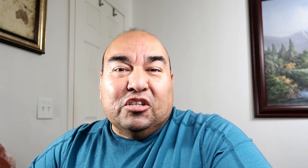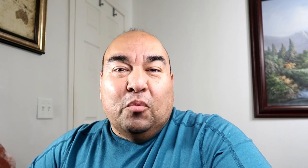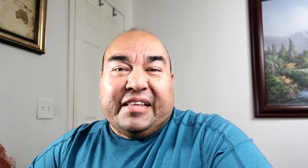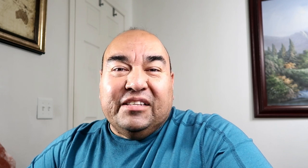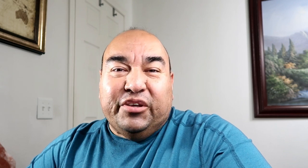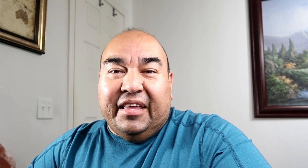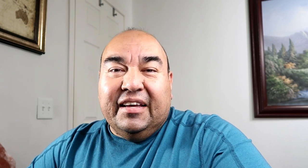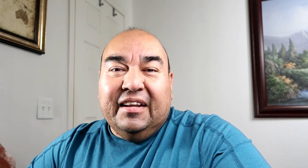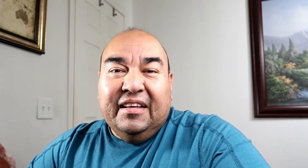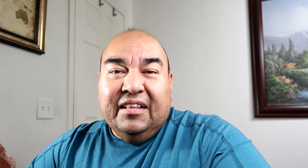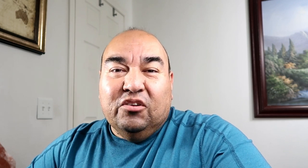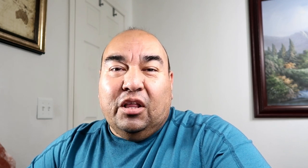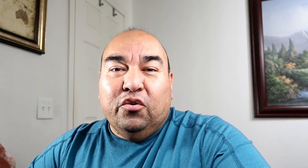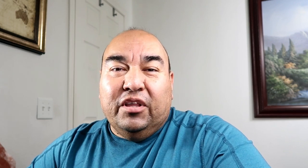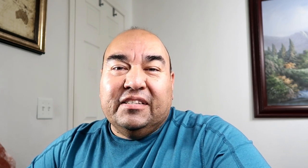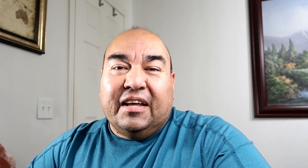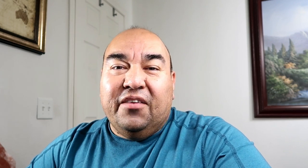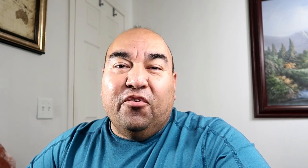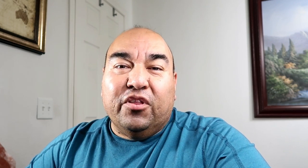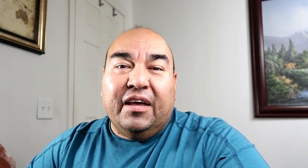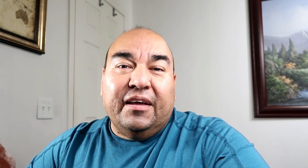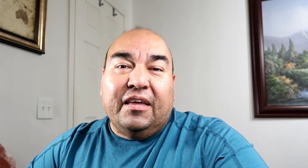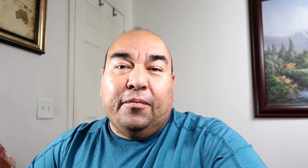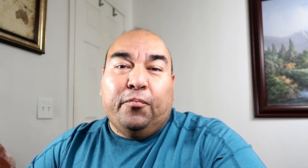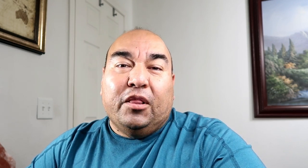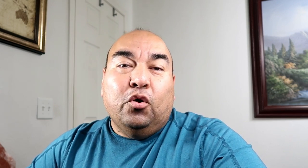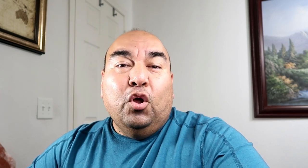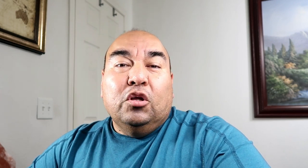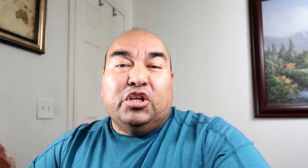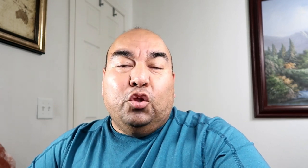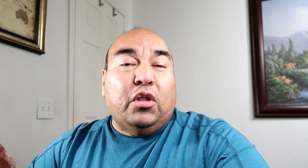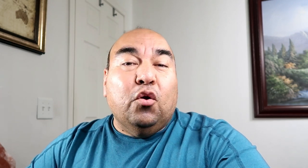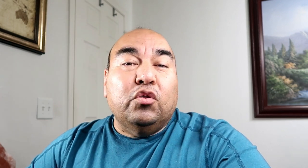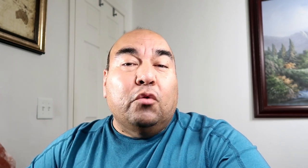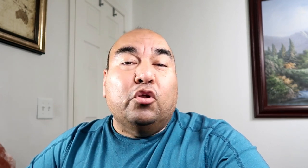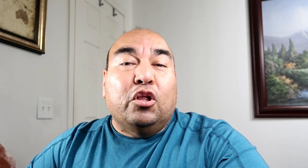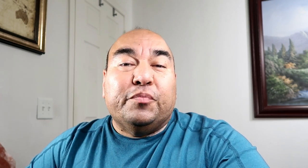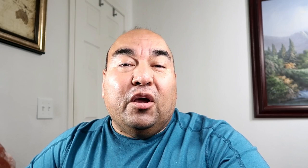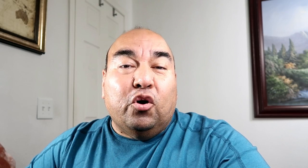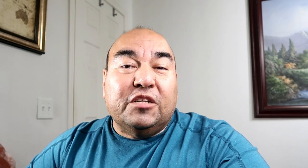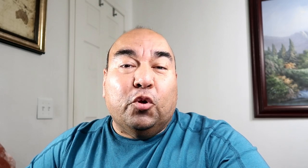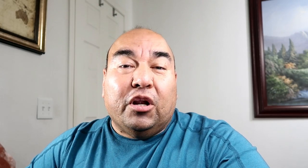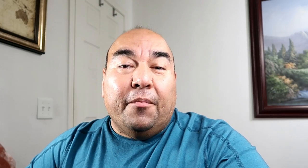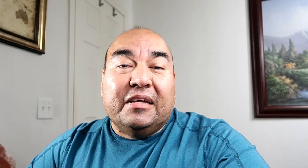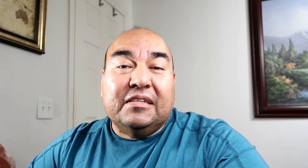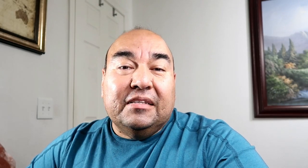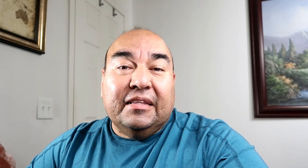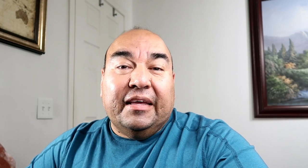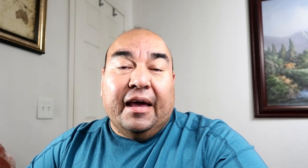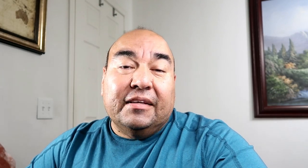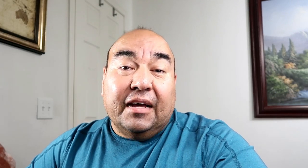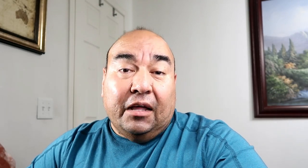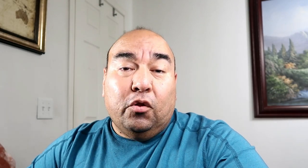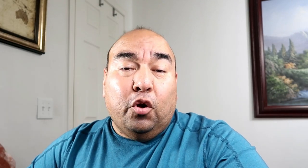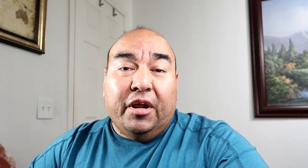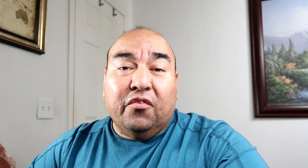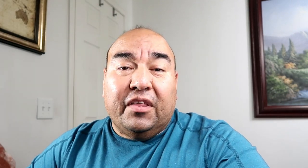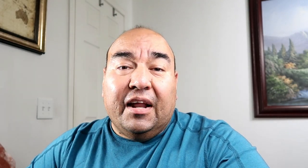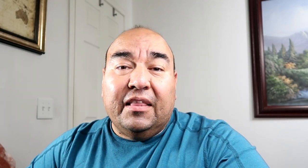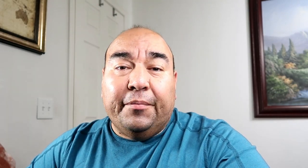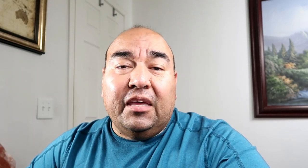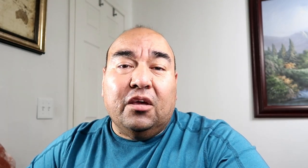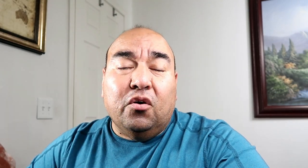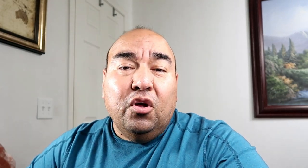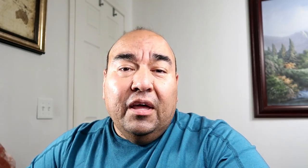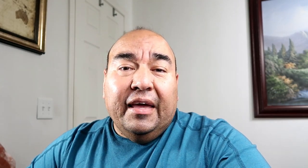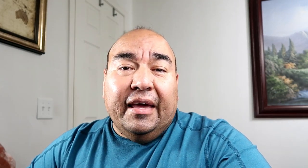01800 841 2020. Hola amigos, ¿cómo están? Soy Edgar, los saludo desde California, y bueno, sin duda alguna uno de los mejores programas que ha sacado el gobierno